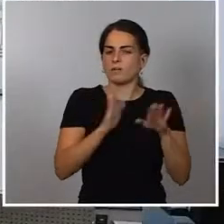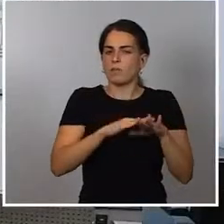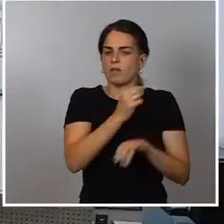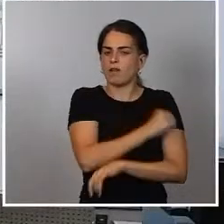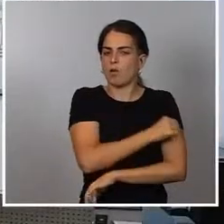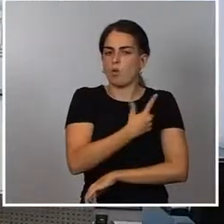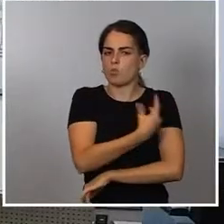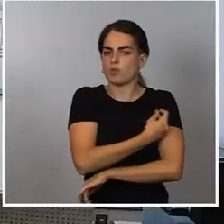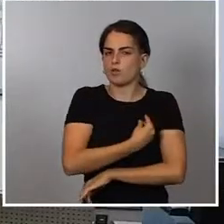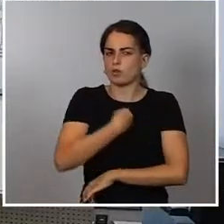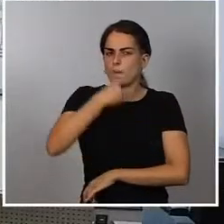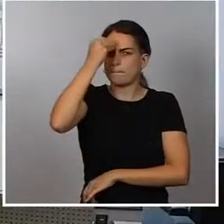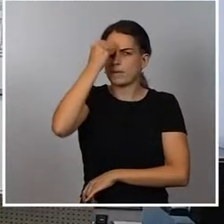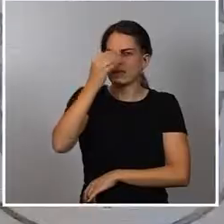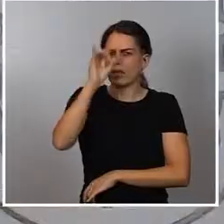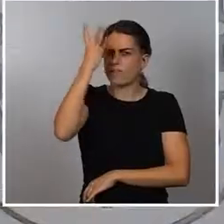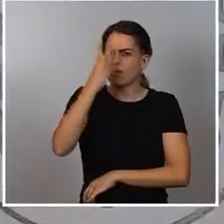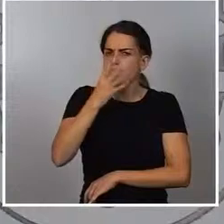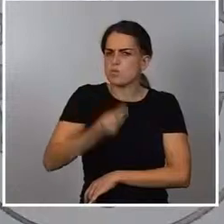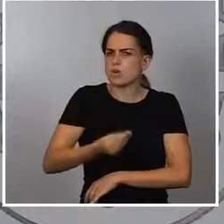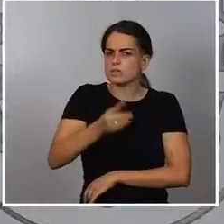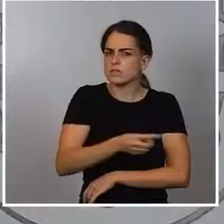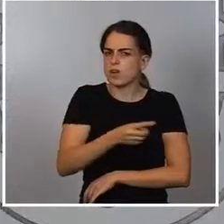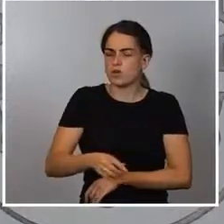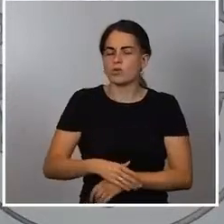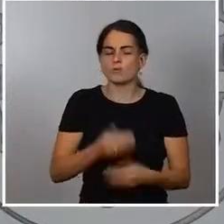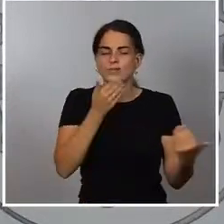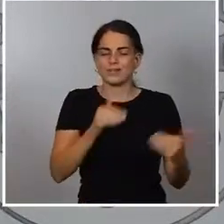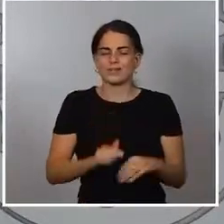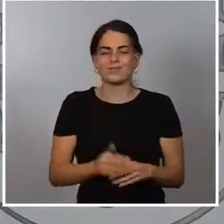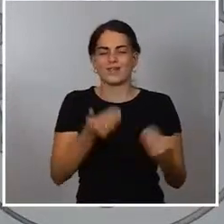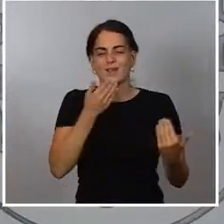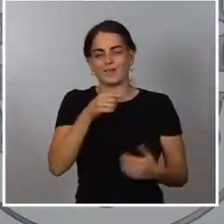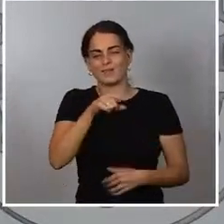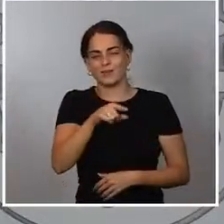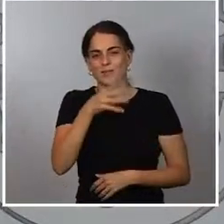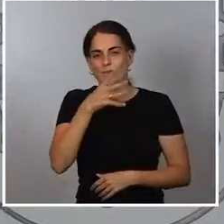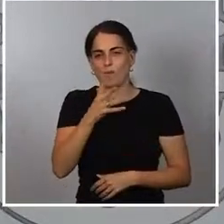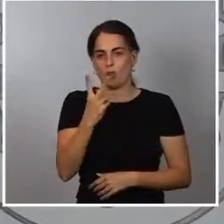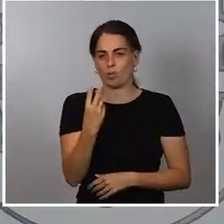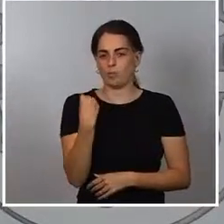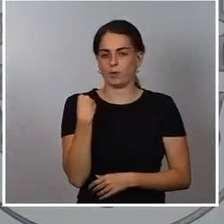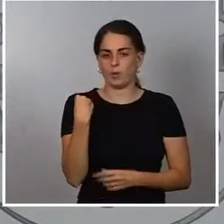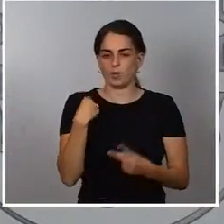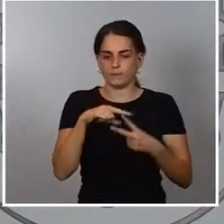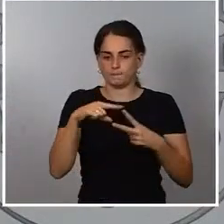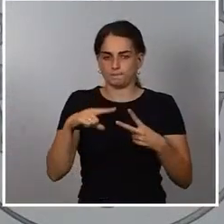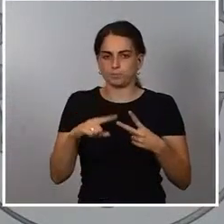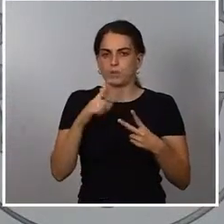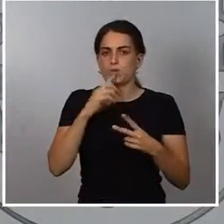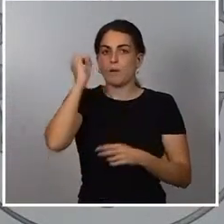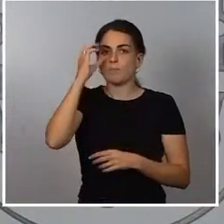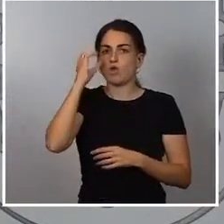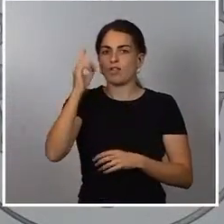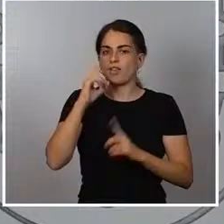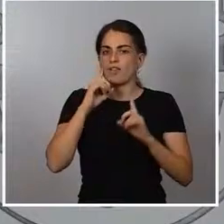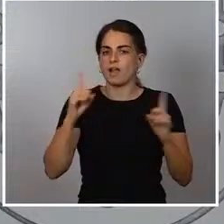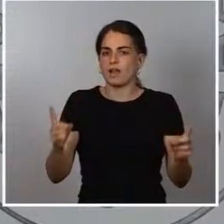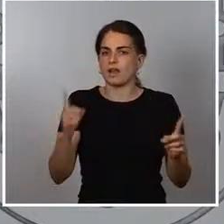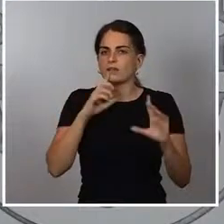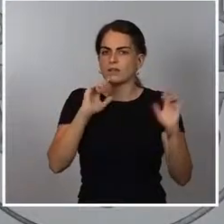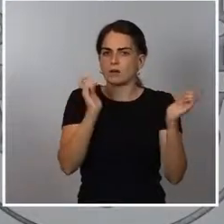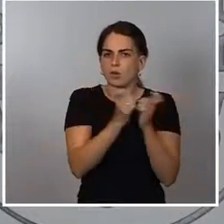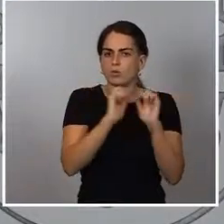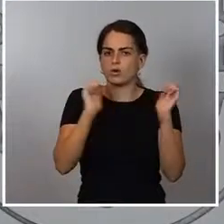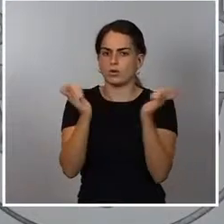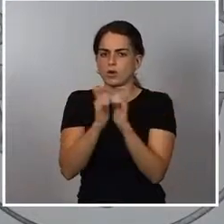muchas gracias por tus dos preguntas al va la ponencia de alerta se reúne periódicamente se reúne semanalmente como